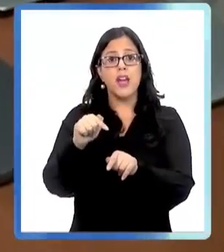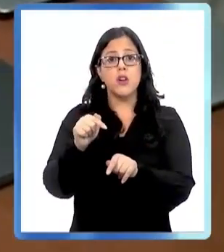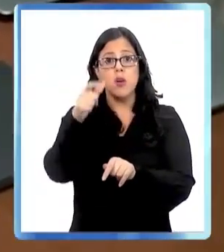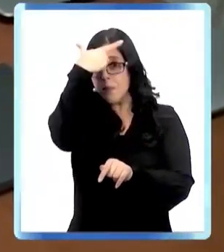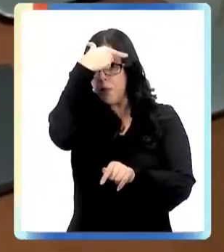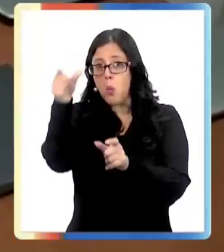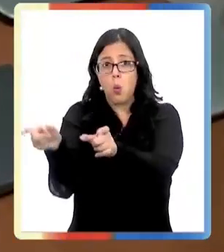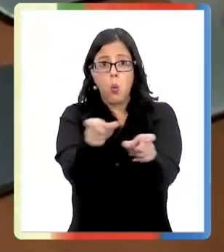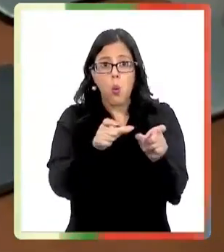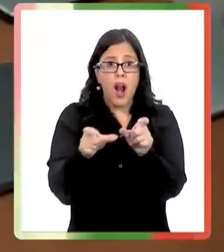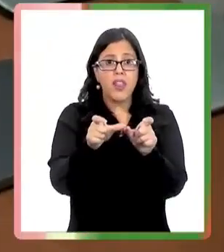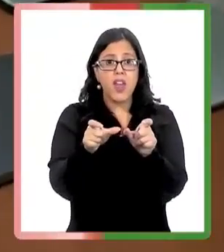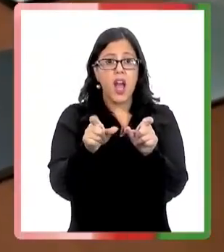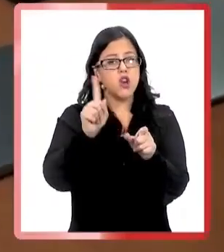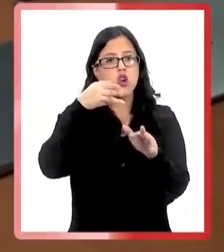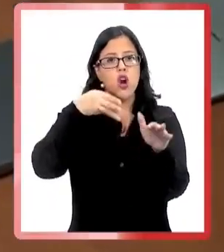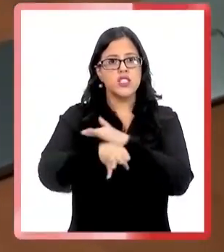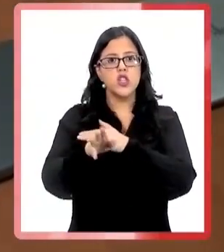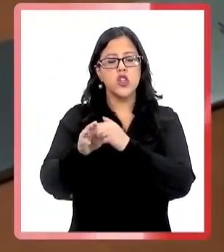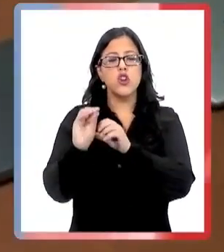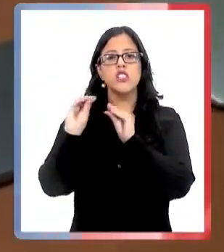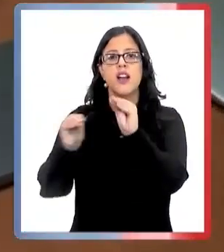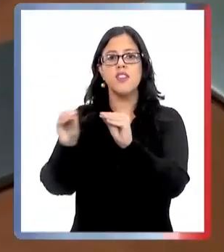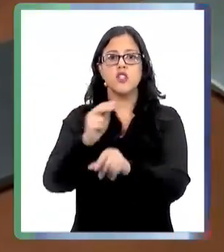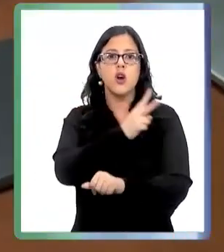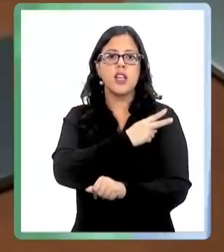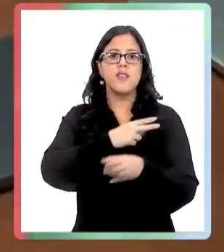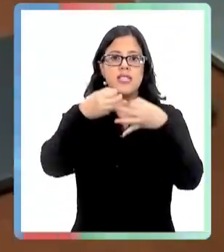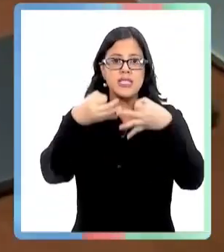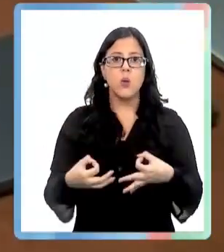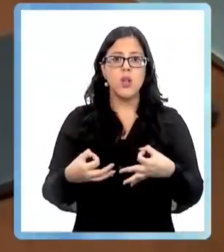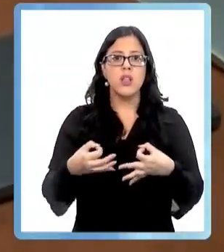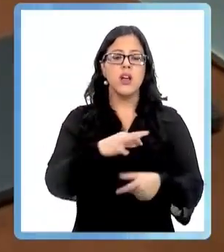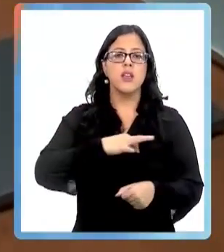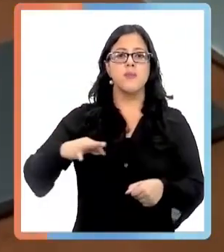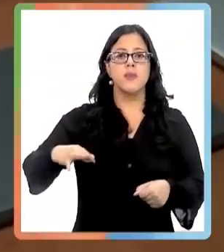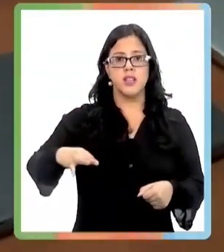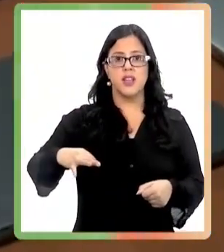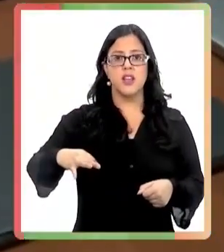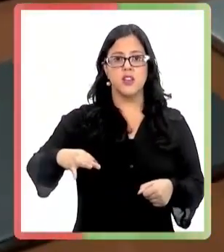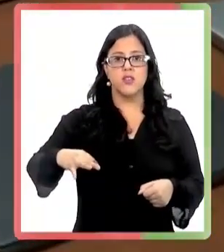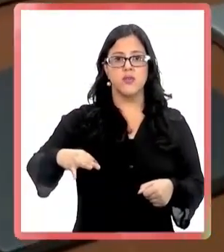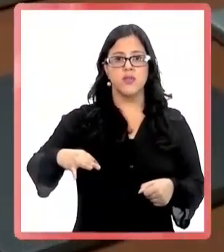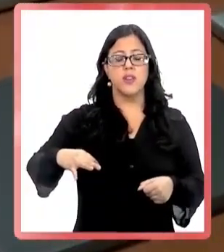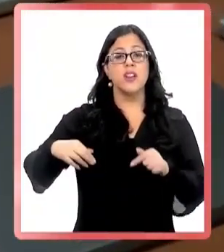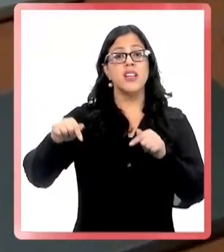el vigilante aplicó el protocolo. No accedió y avisó de inmediato al jefe de